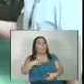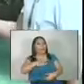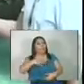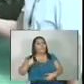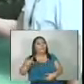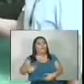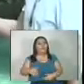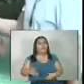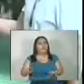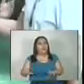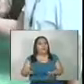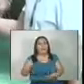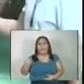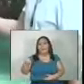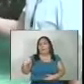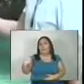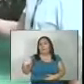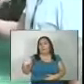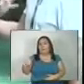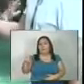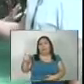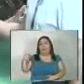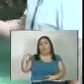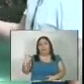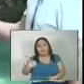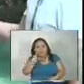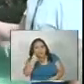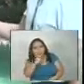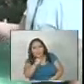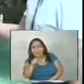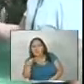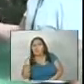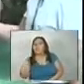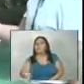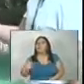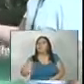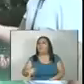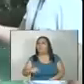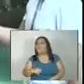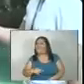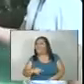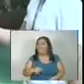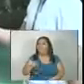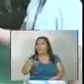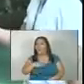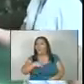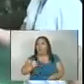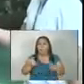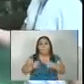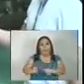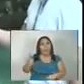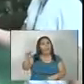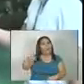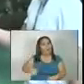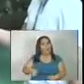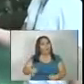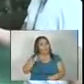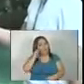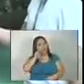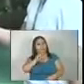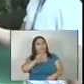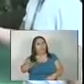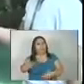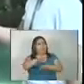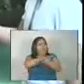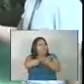esto. Sí, últimamente, años atrás yo he regresado y he mirado bastante que deja mucho que desear, pero ahora me siento, lo siento bien